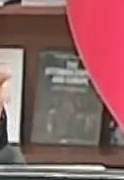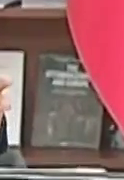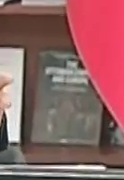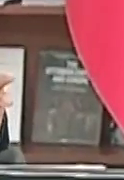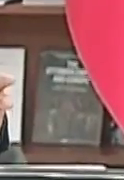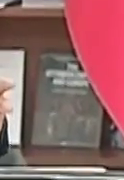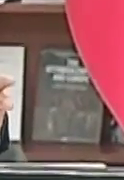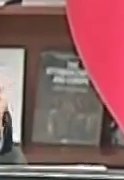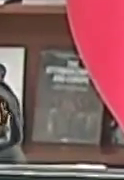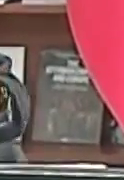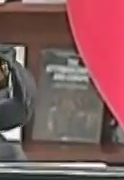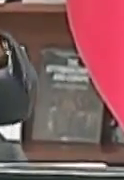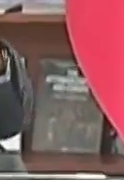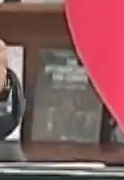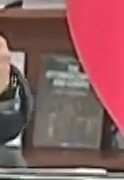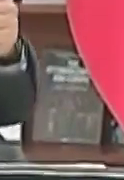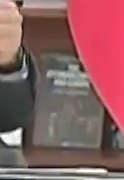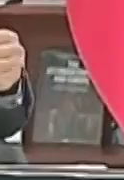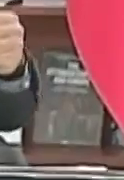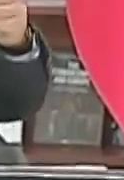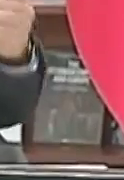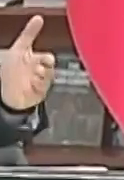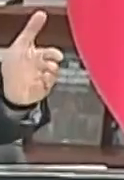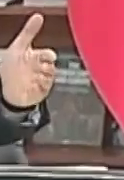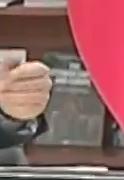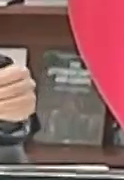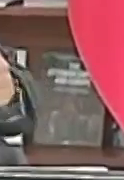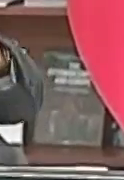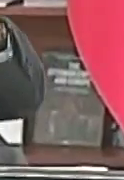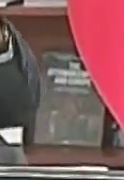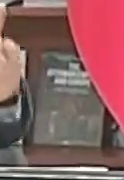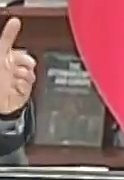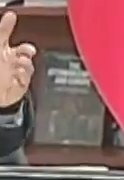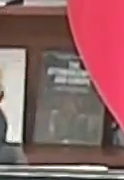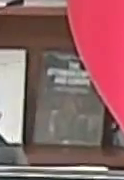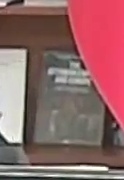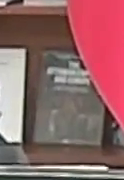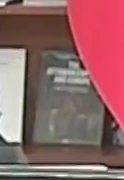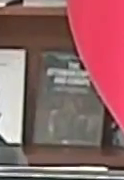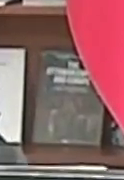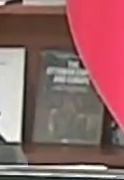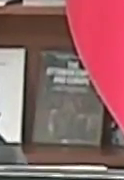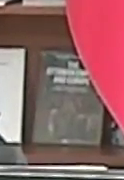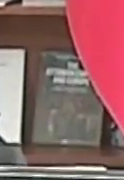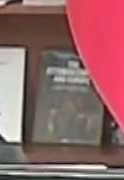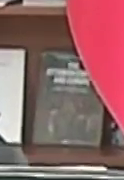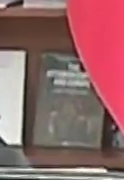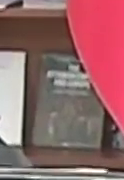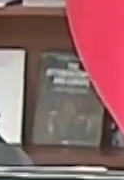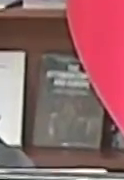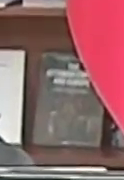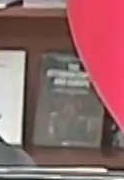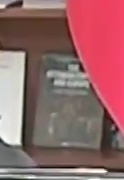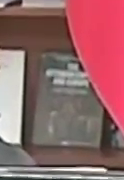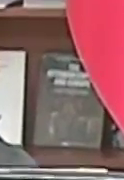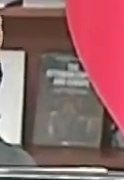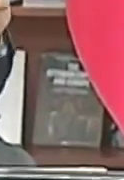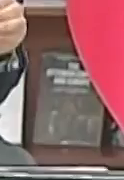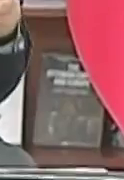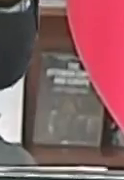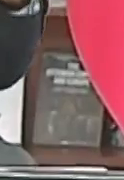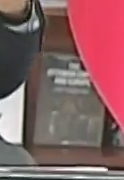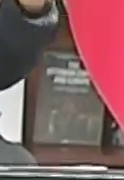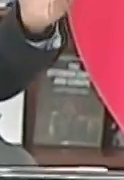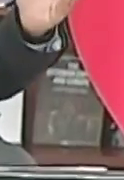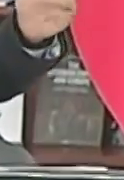en el Teatro Bolívar, con el movimiento de teatro César Rengifo, que estará atendiendo a nuestros niños y niñas. Tenemos una proyección de